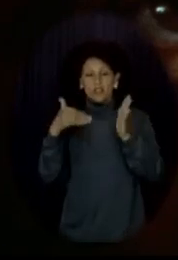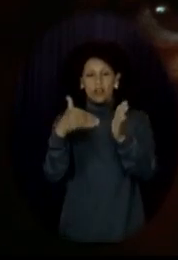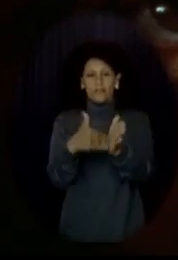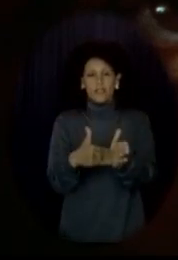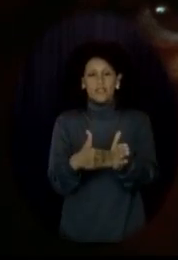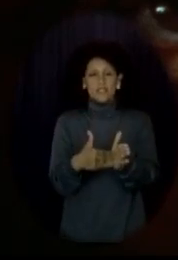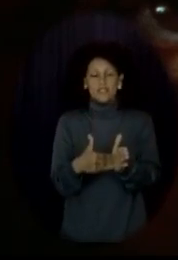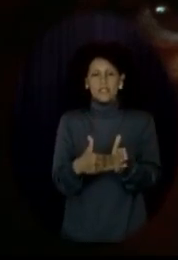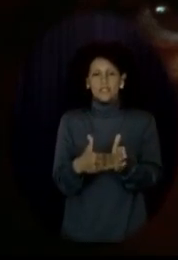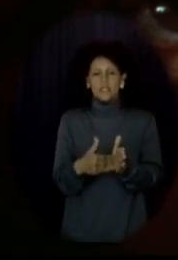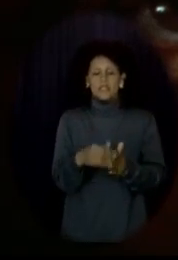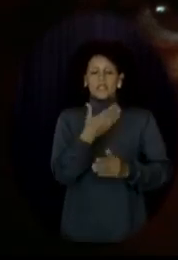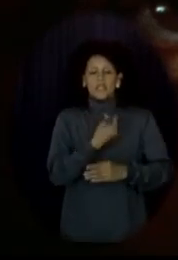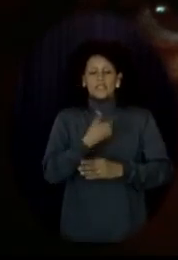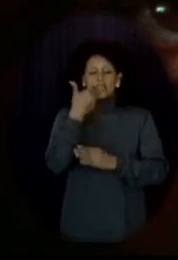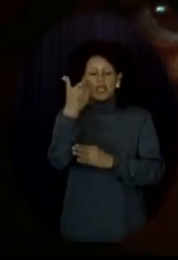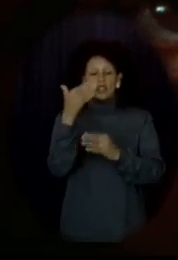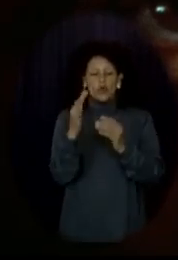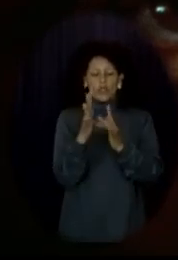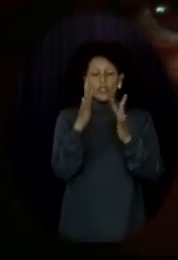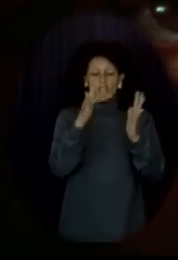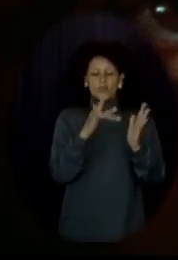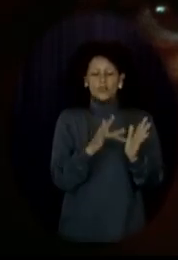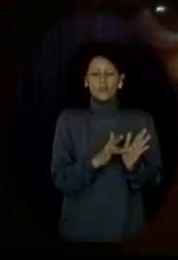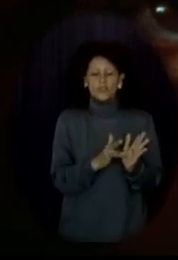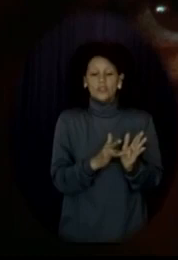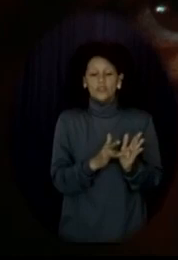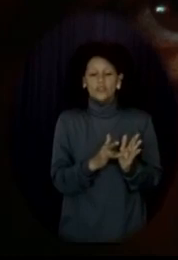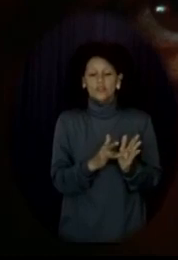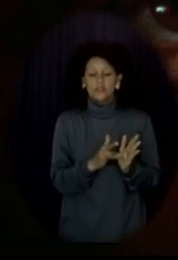Señor Jesucristo, te necesito.